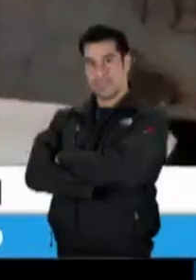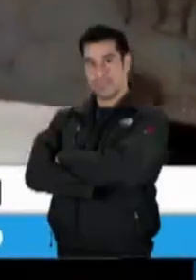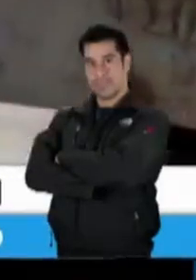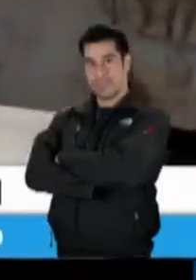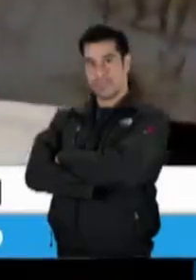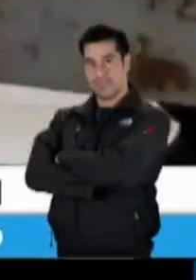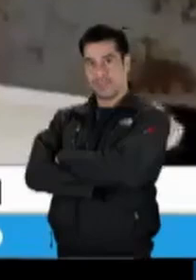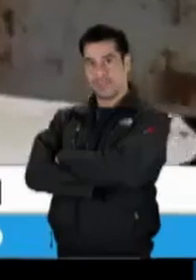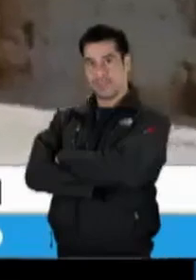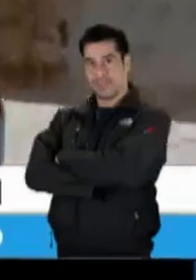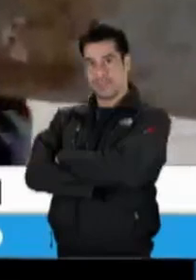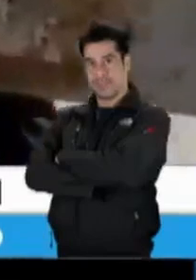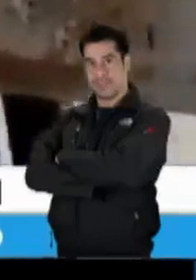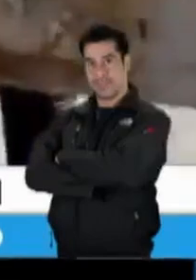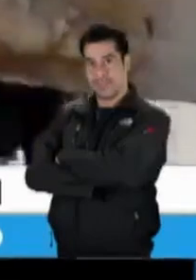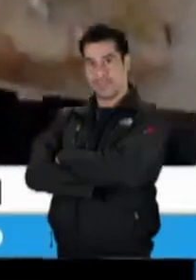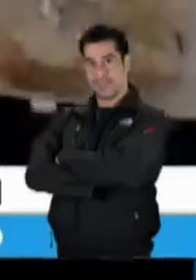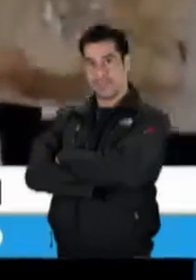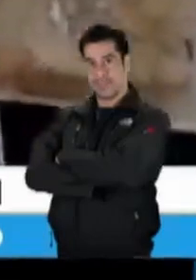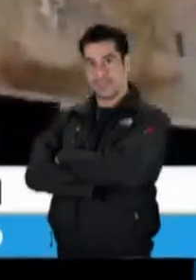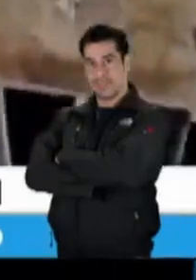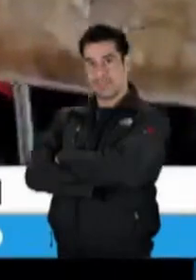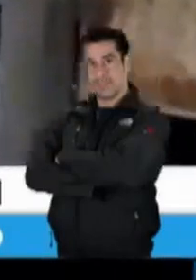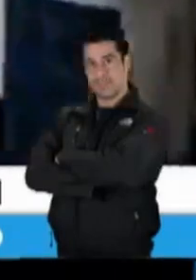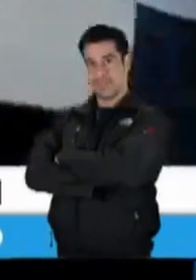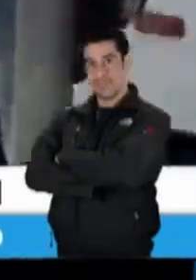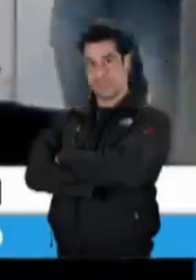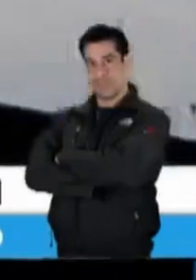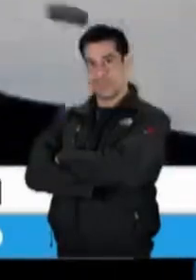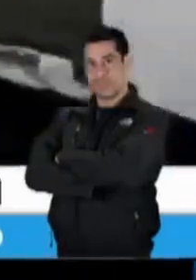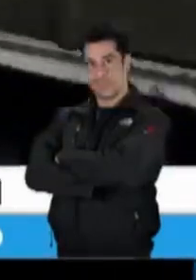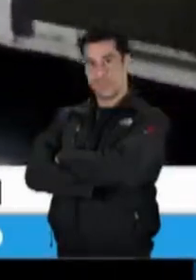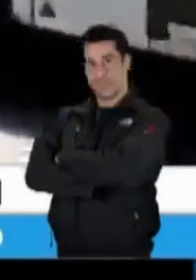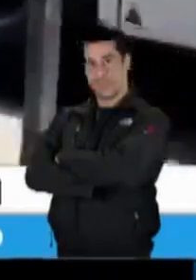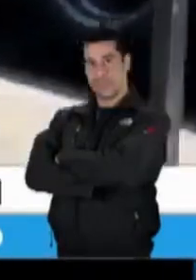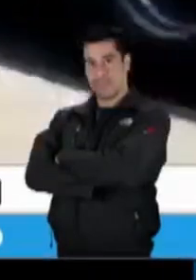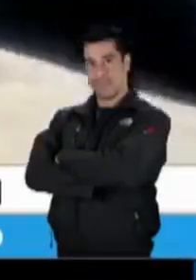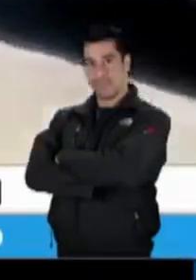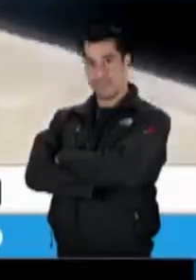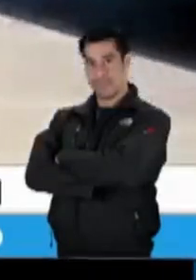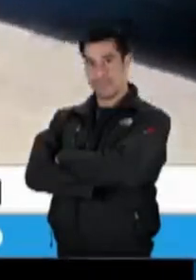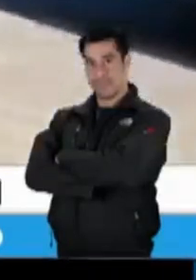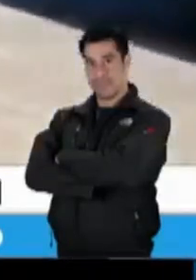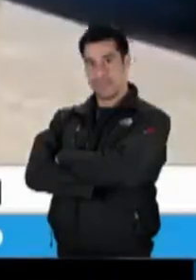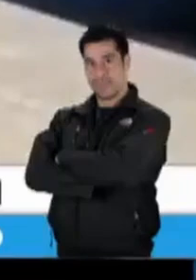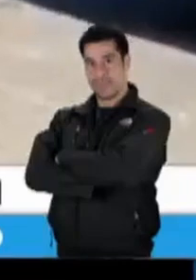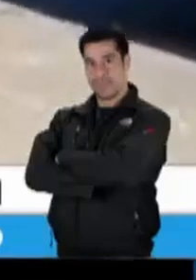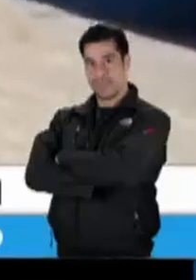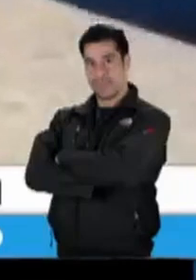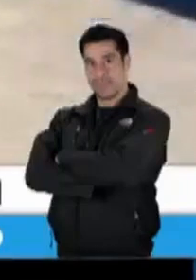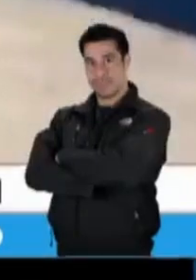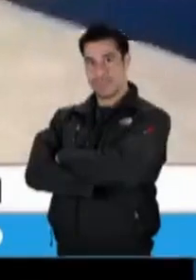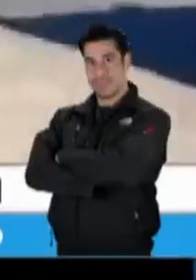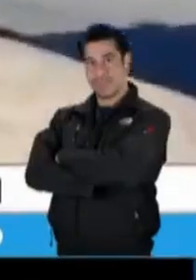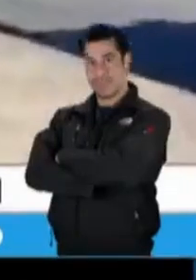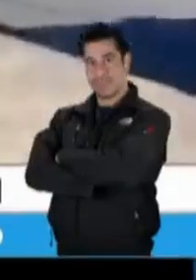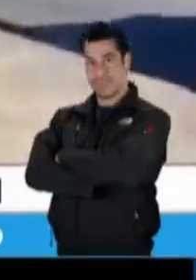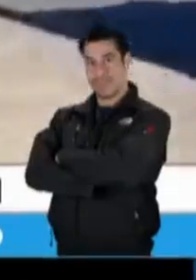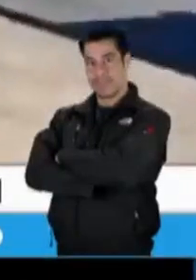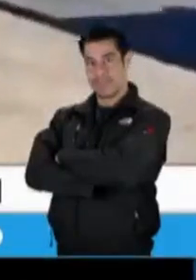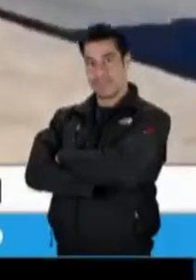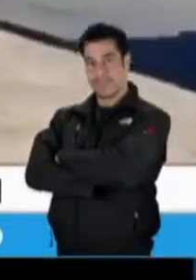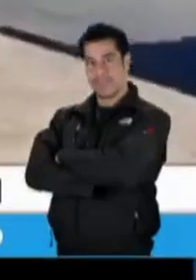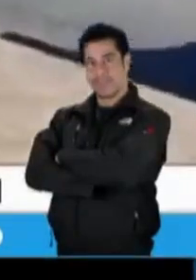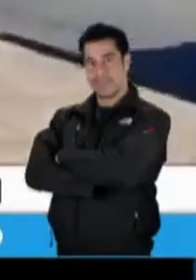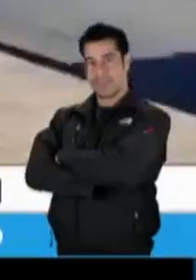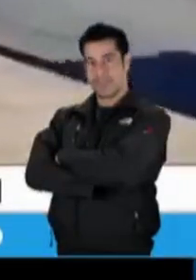y los fallecidos eran haitianos, dominicanos, que son situaciones que están están ya en la carpeta investigativa de la Policía de Investigaciones